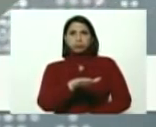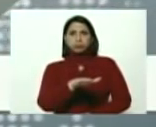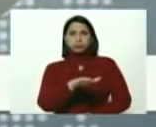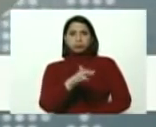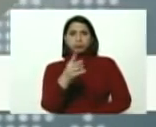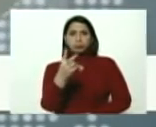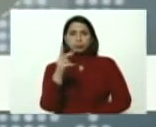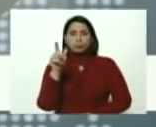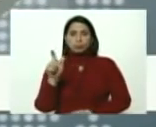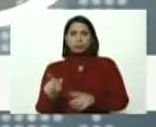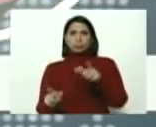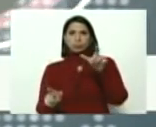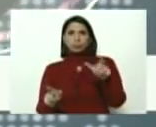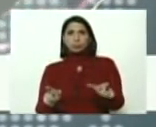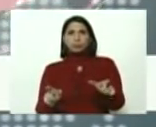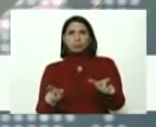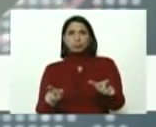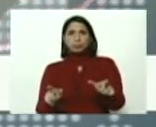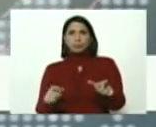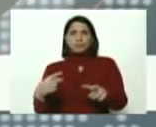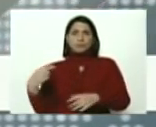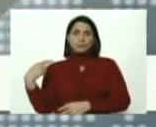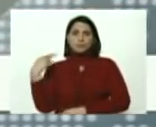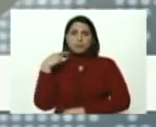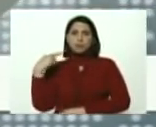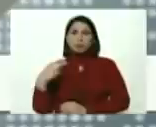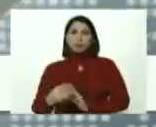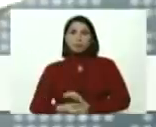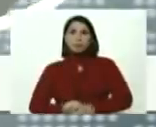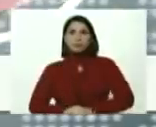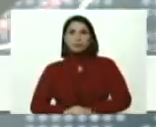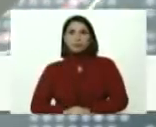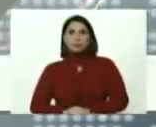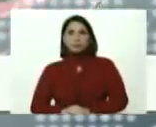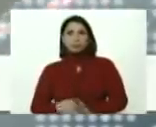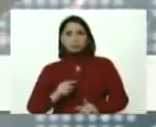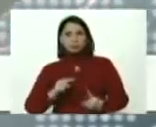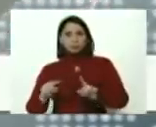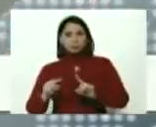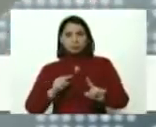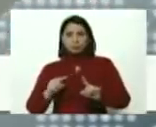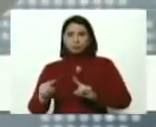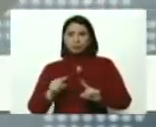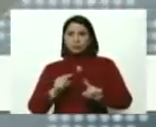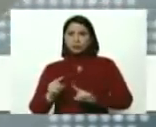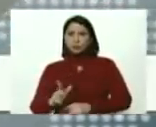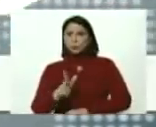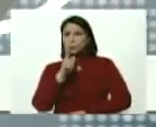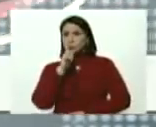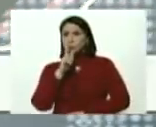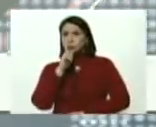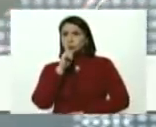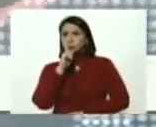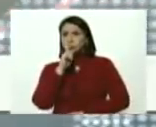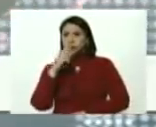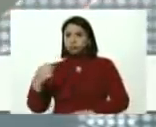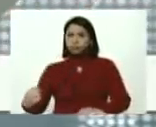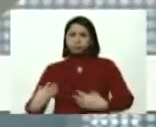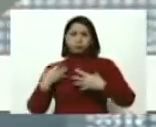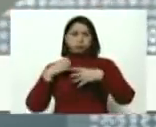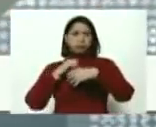dos personas víctimas de la acción letal del virus